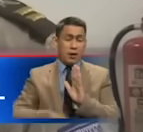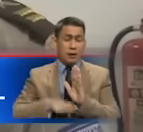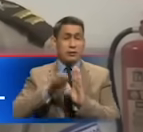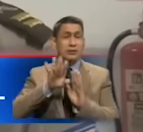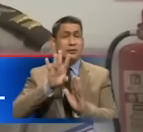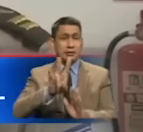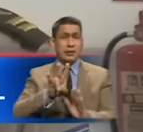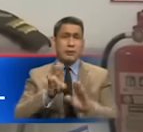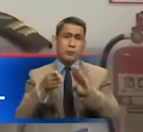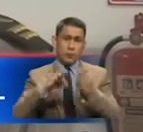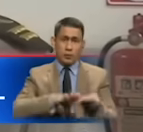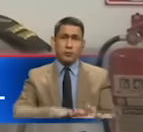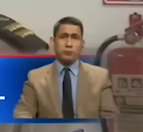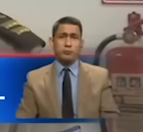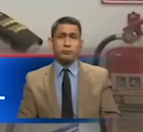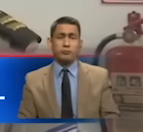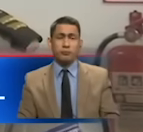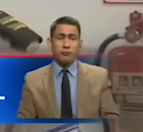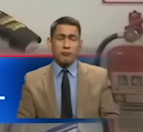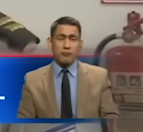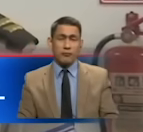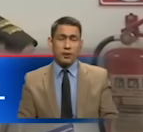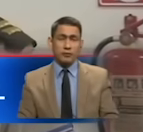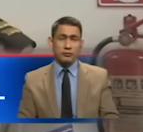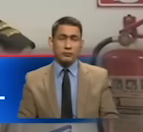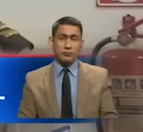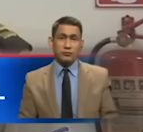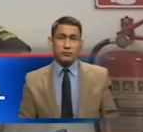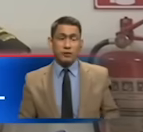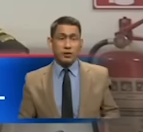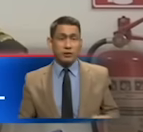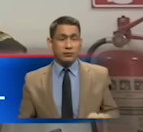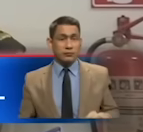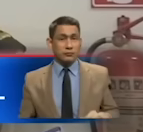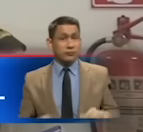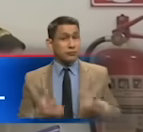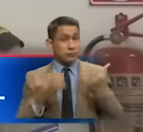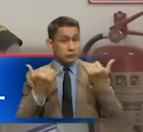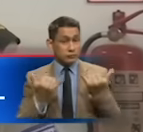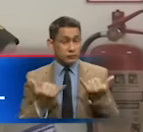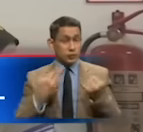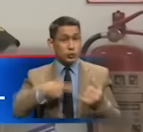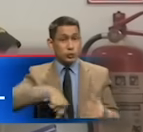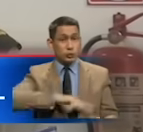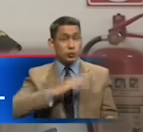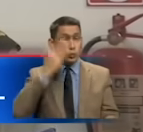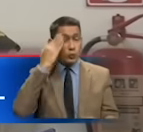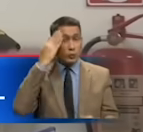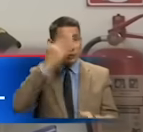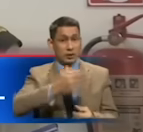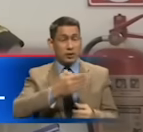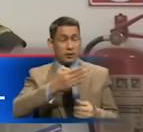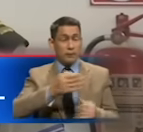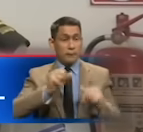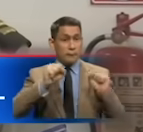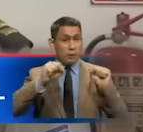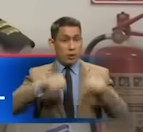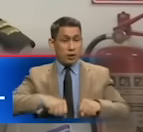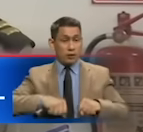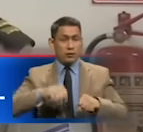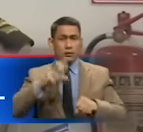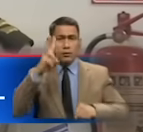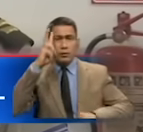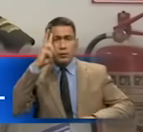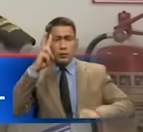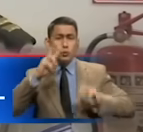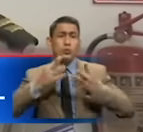del 88% de muertes violentas, reducción del 40% en los delitos. Ahora nos estamos enfocando también en el delito de la extorsión, que eso